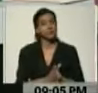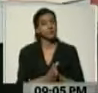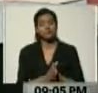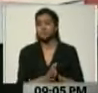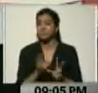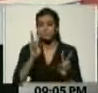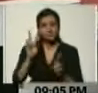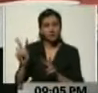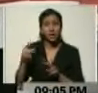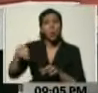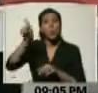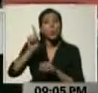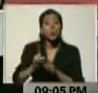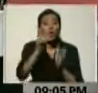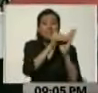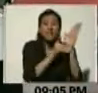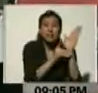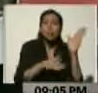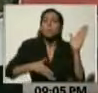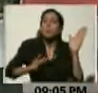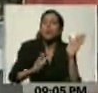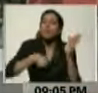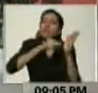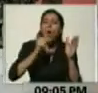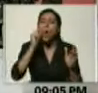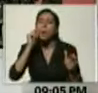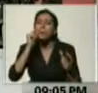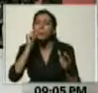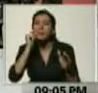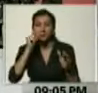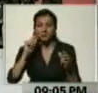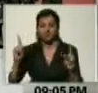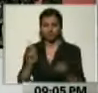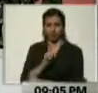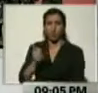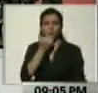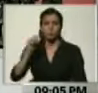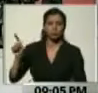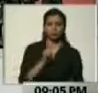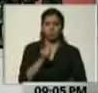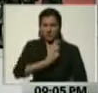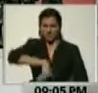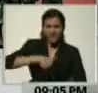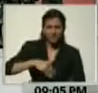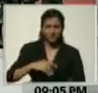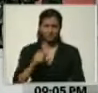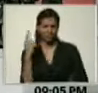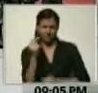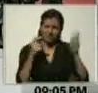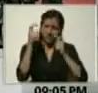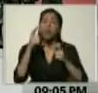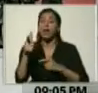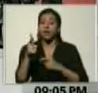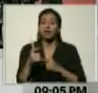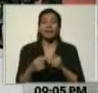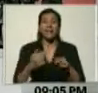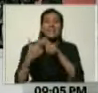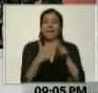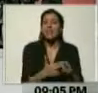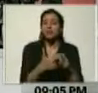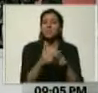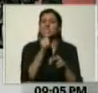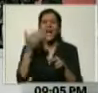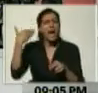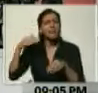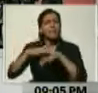El único decreto que firmó Carmona, que se vio por ahí, el de donde se devolvían los créditos indexados. ¿Quién era el ministro de